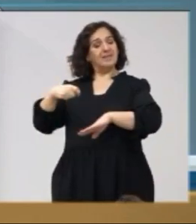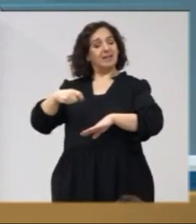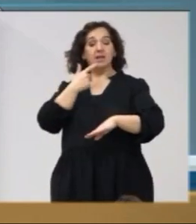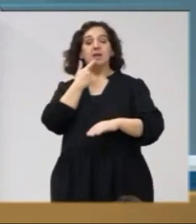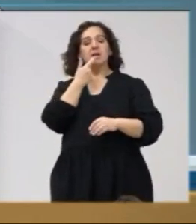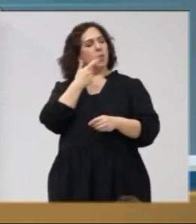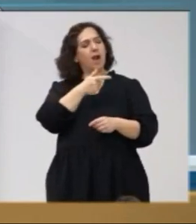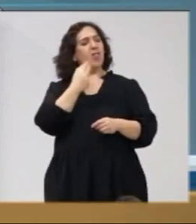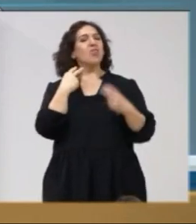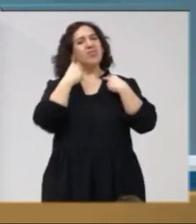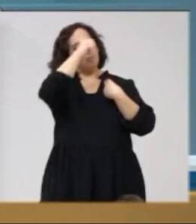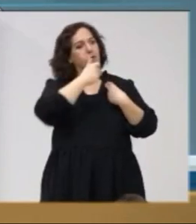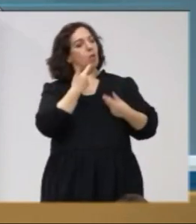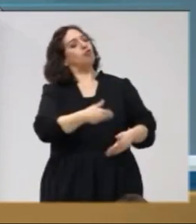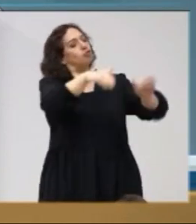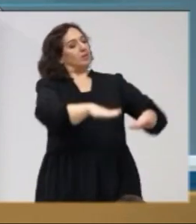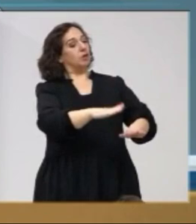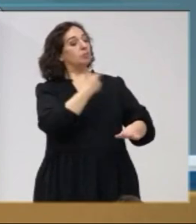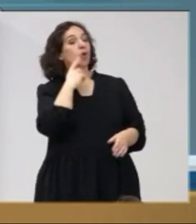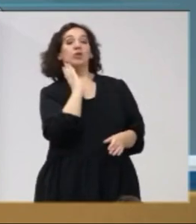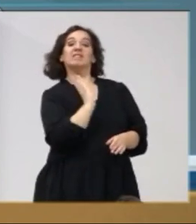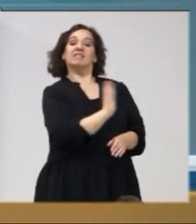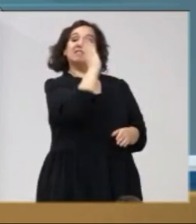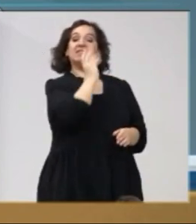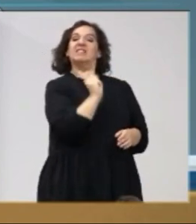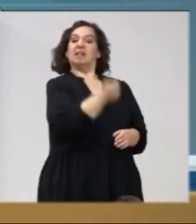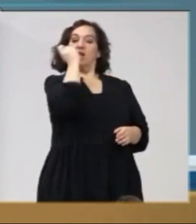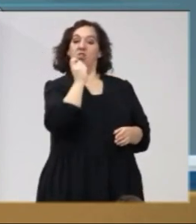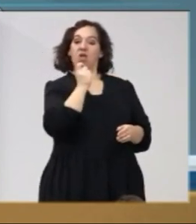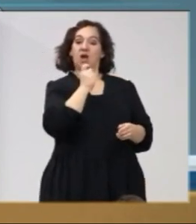porque tenía una sentencia de maltrato a los trabajadores,